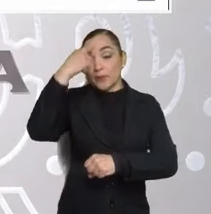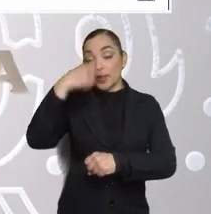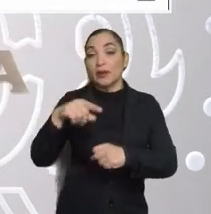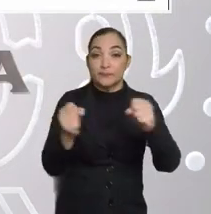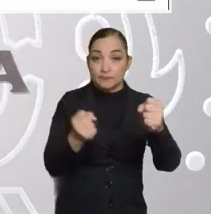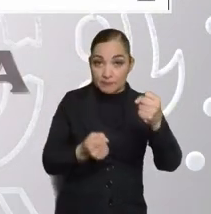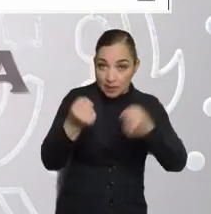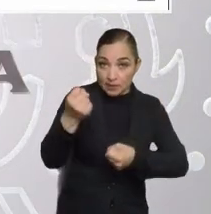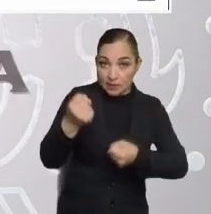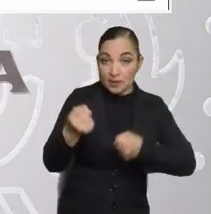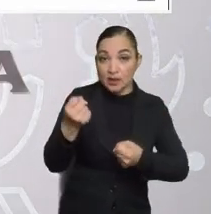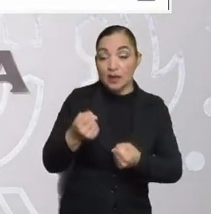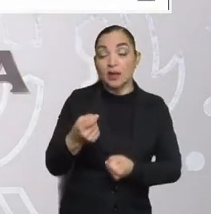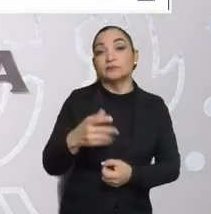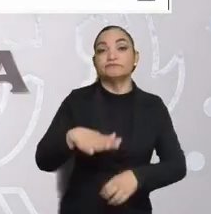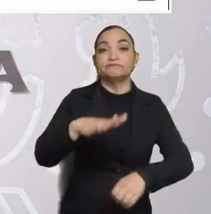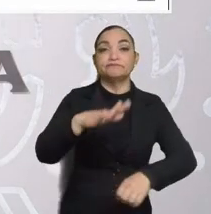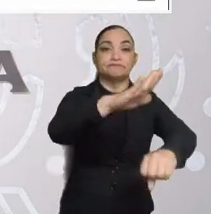sinaloenses,